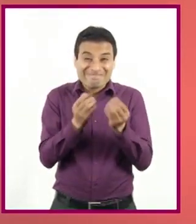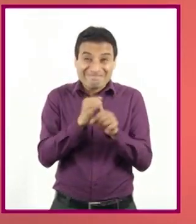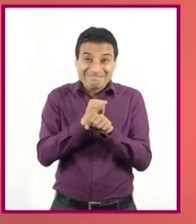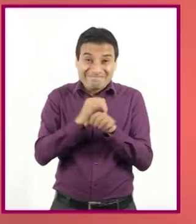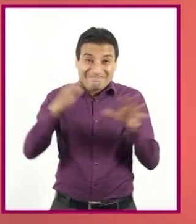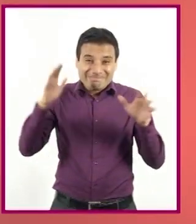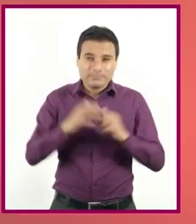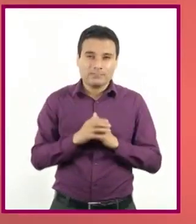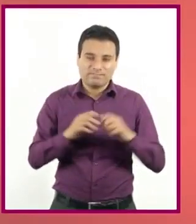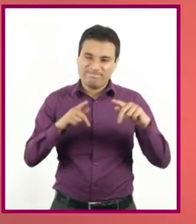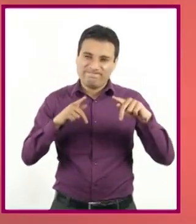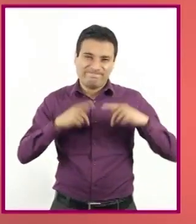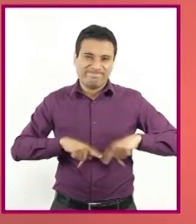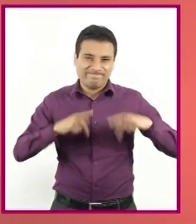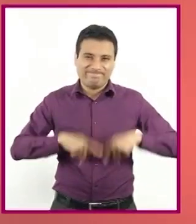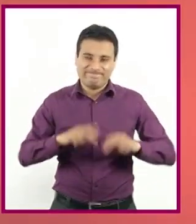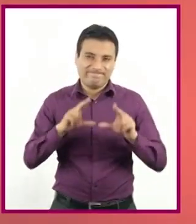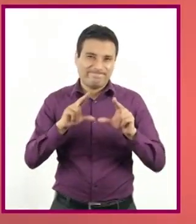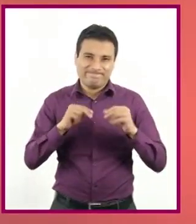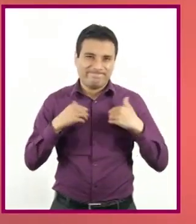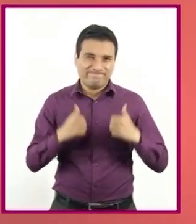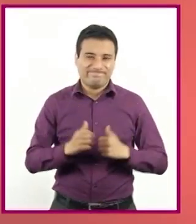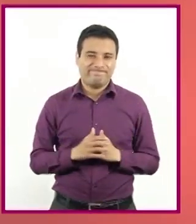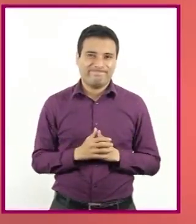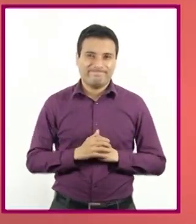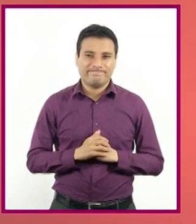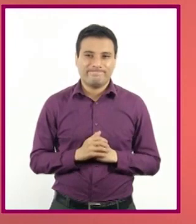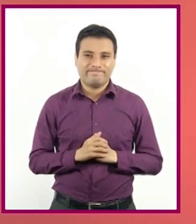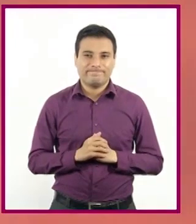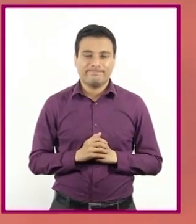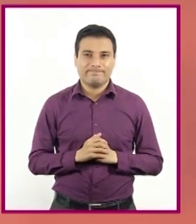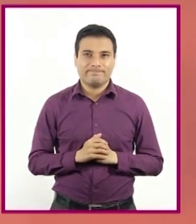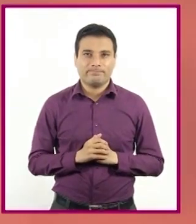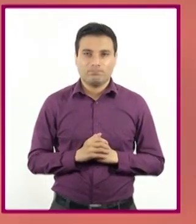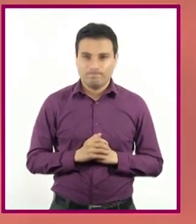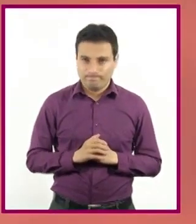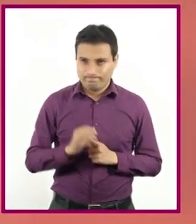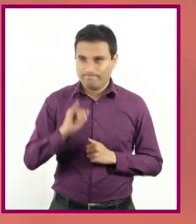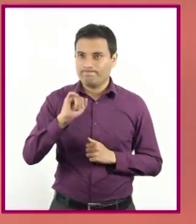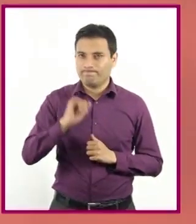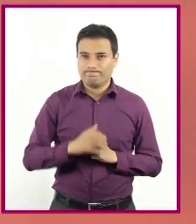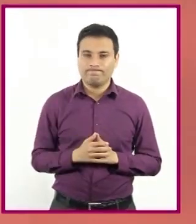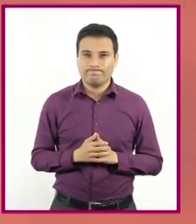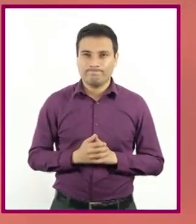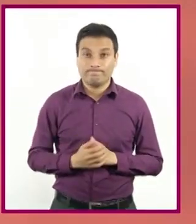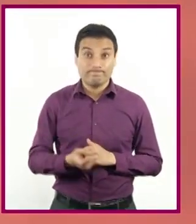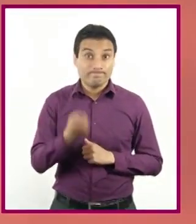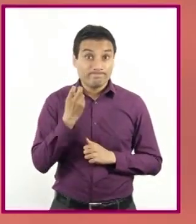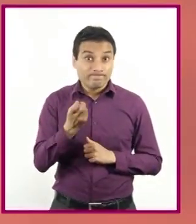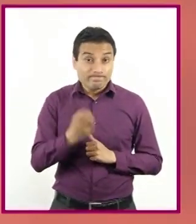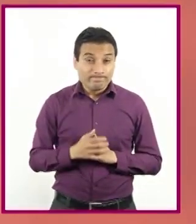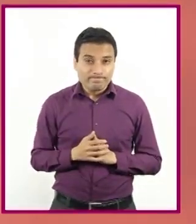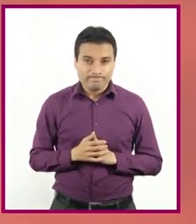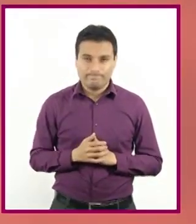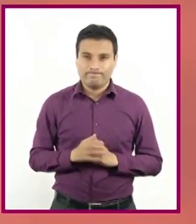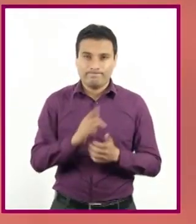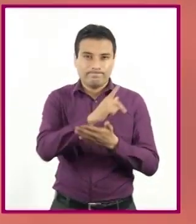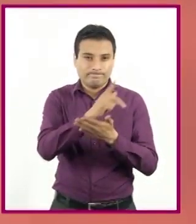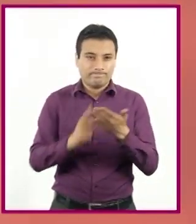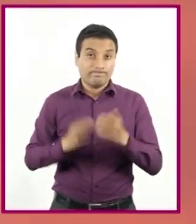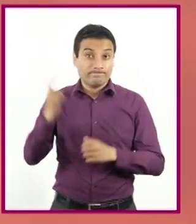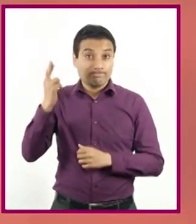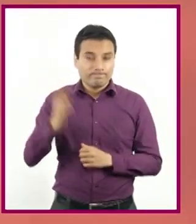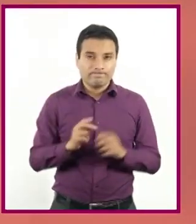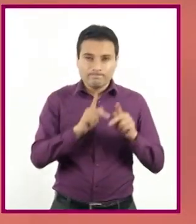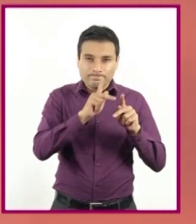puede que no nos entiendan nuestros radioescuchas. Claro, Por eso decidimos segmentar el programa en